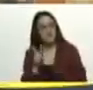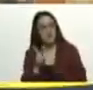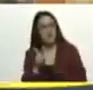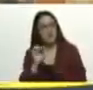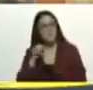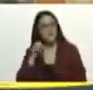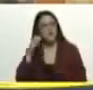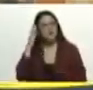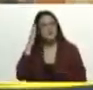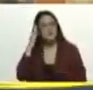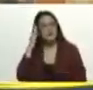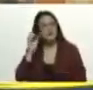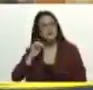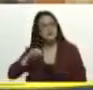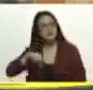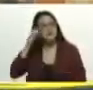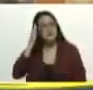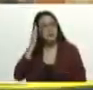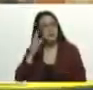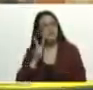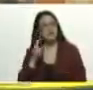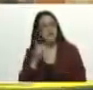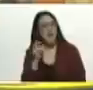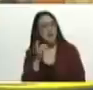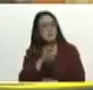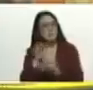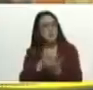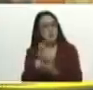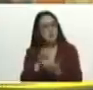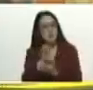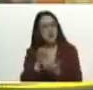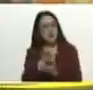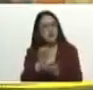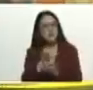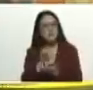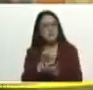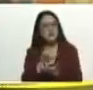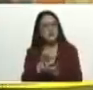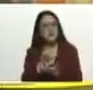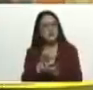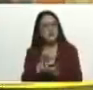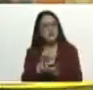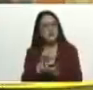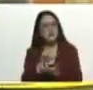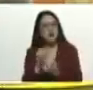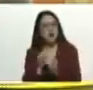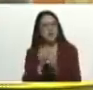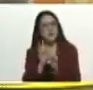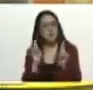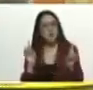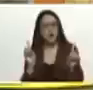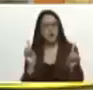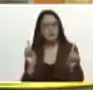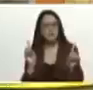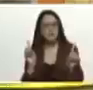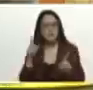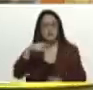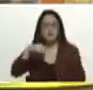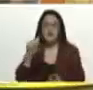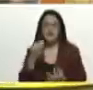sabe que Venezuela enfrenta problemas con la democracia. Entonces es necesario que